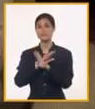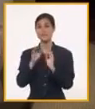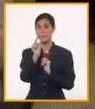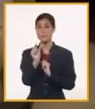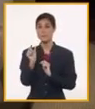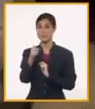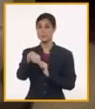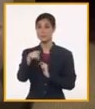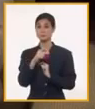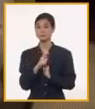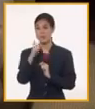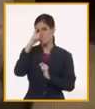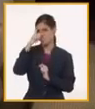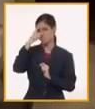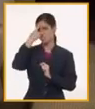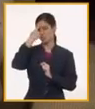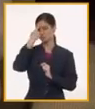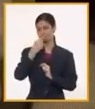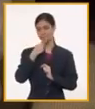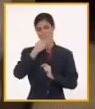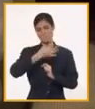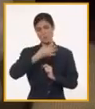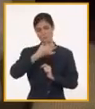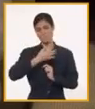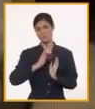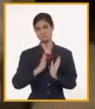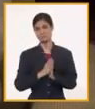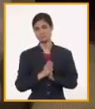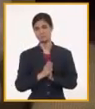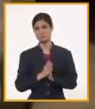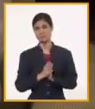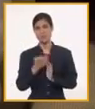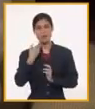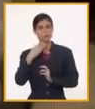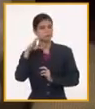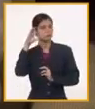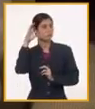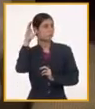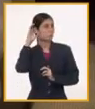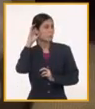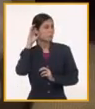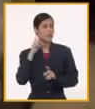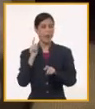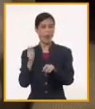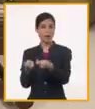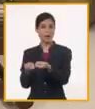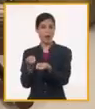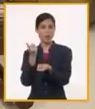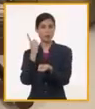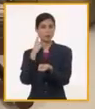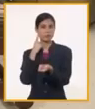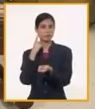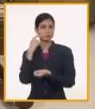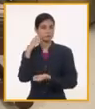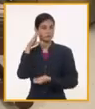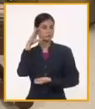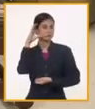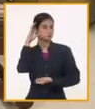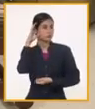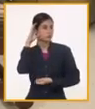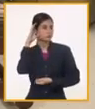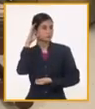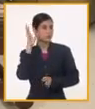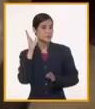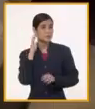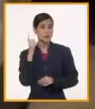me cuenta, porque yo no lo sabía, él lo oyó por Radio Habana de Cuba, que lo primero que me dice cuando me